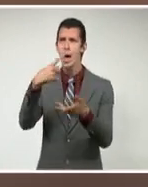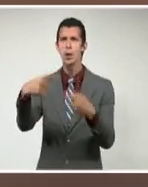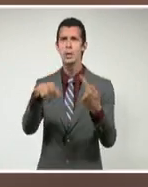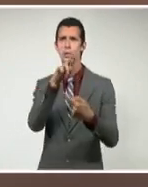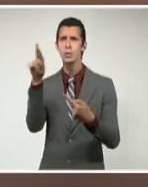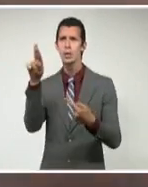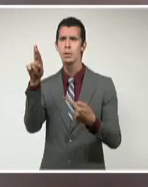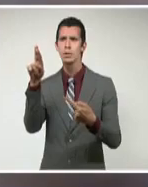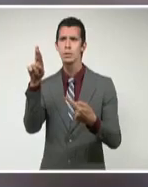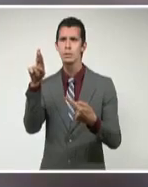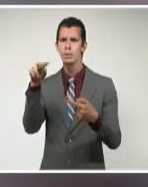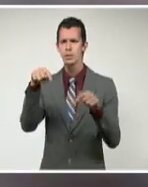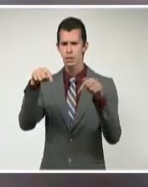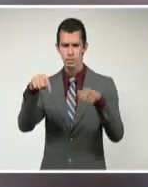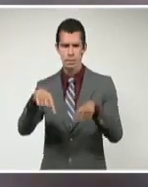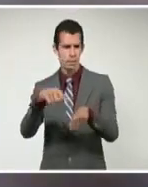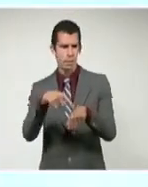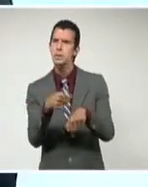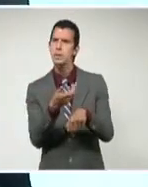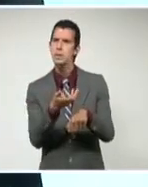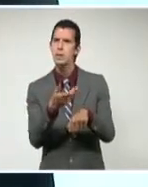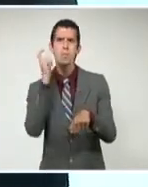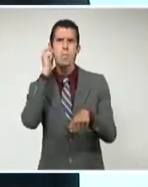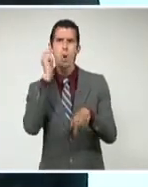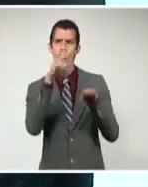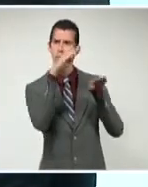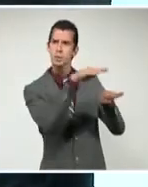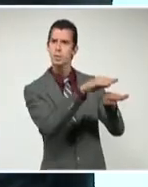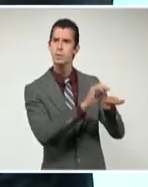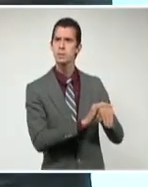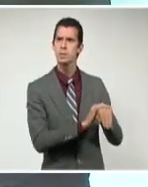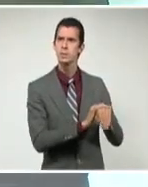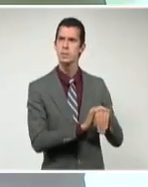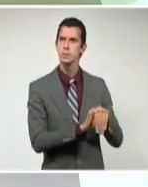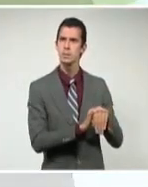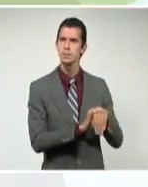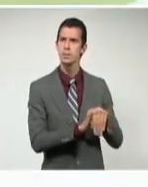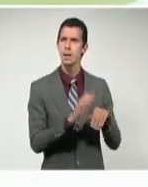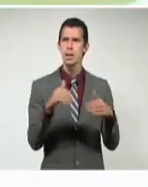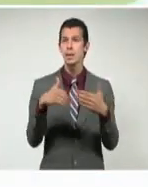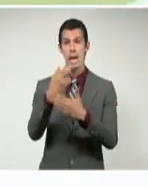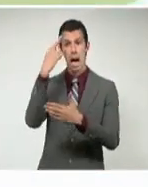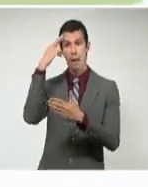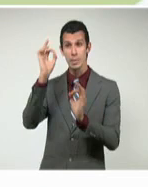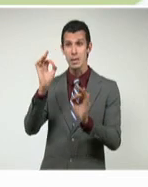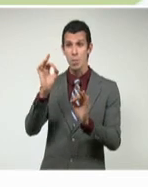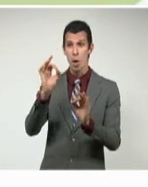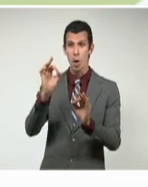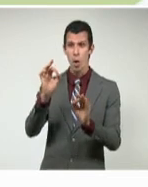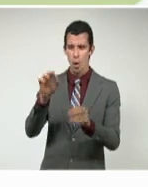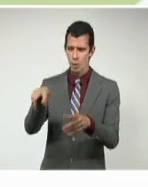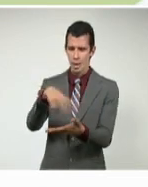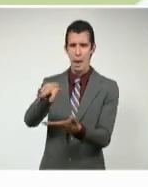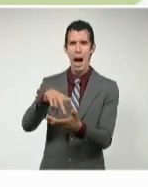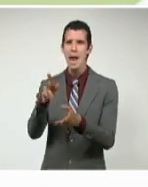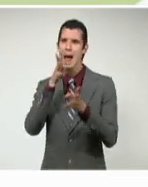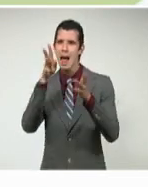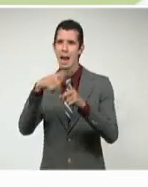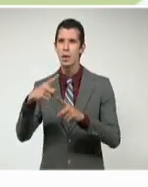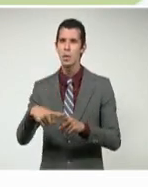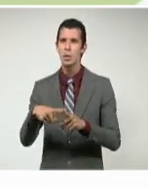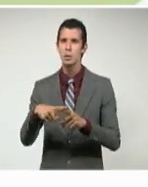se estuvieron reportando, ¿cuántos casos? Vengan conmigo, vamos a ver, el mismo día, 39 casos, se reportaron el domingo del sábado. Al